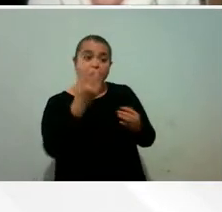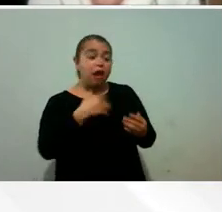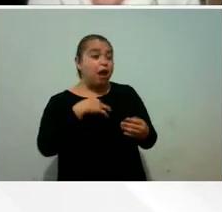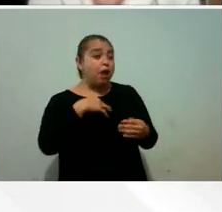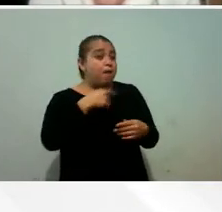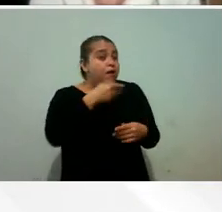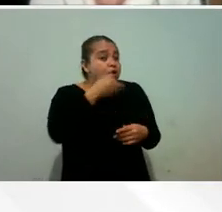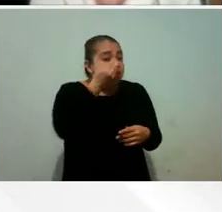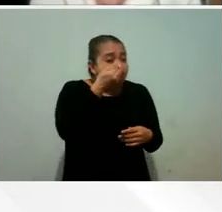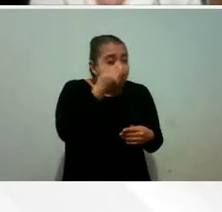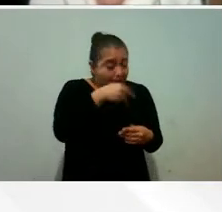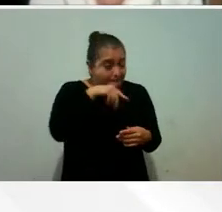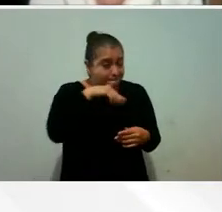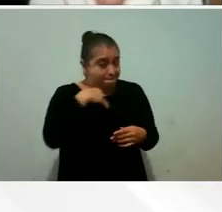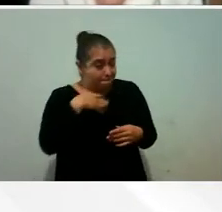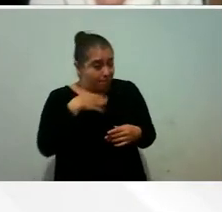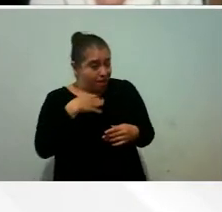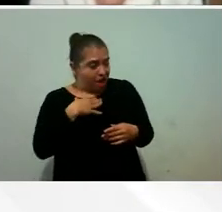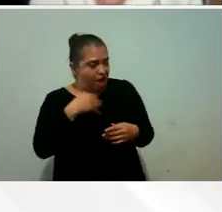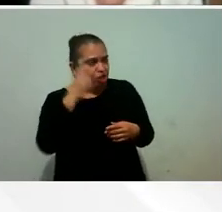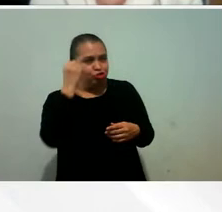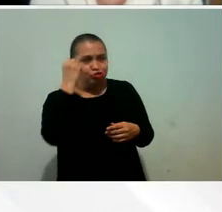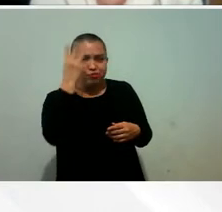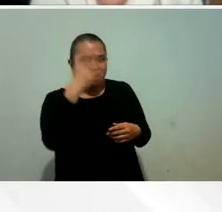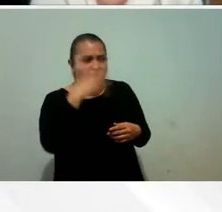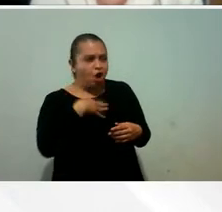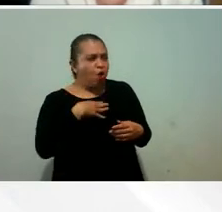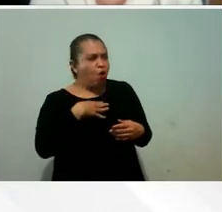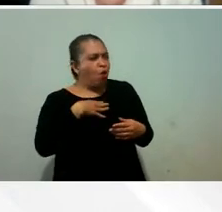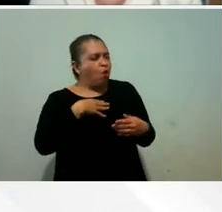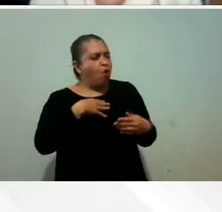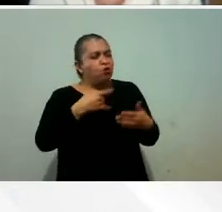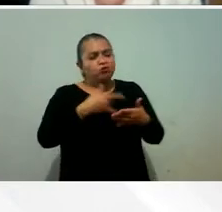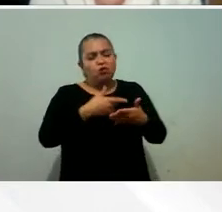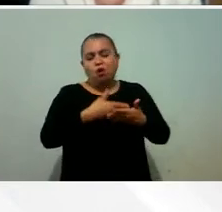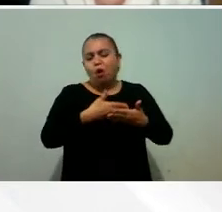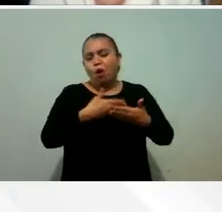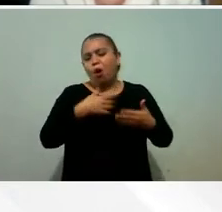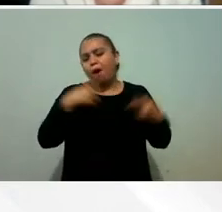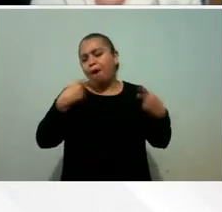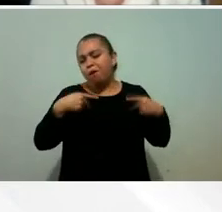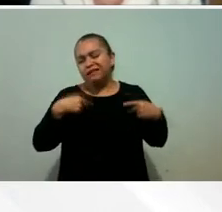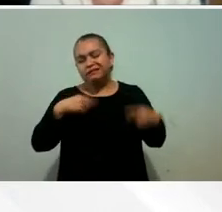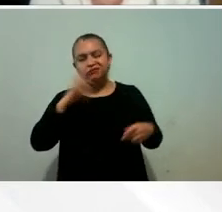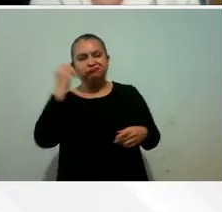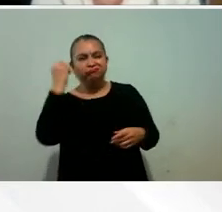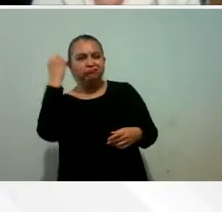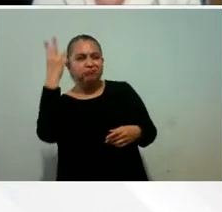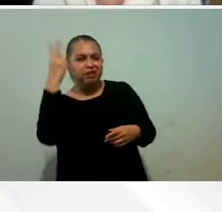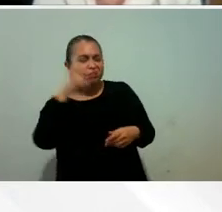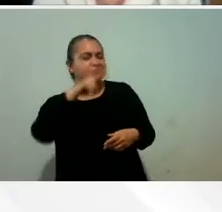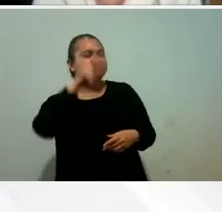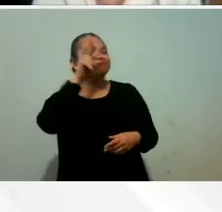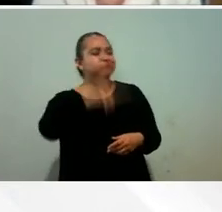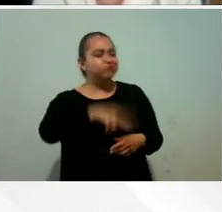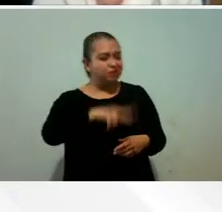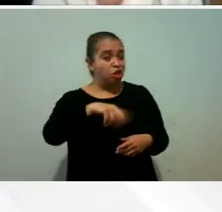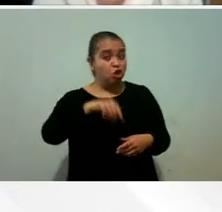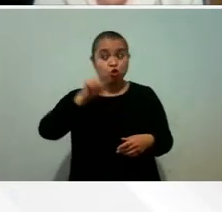no olvidarlo. Los hombres han olvidado esa gran verdad, dijo el zorro, pero tú no lo